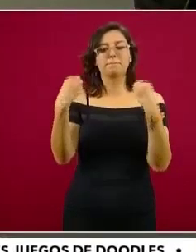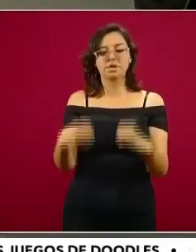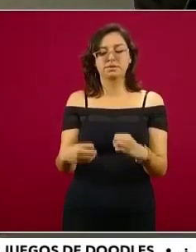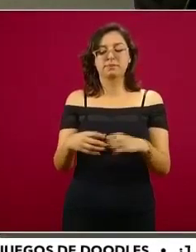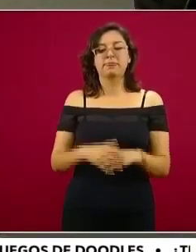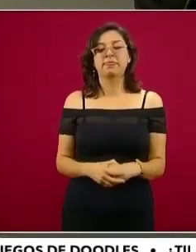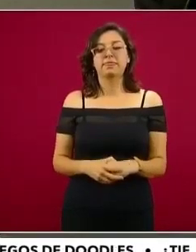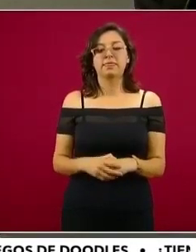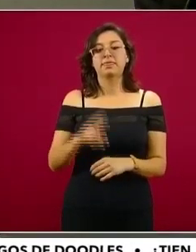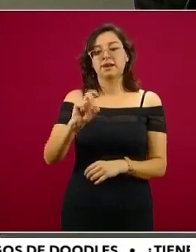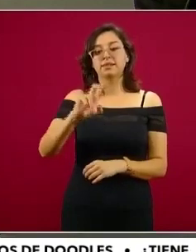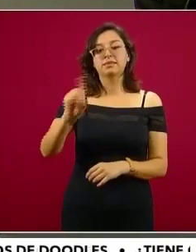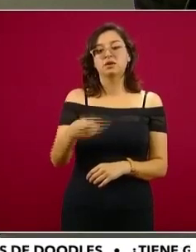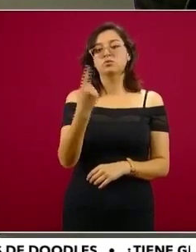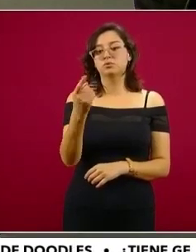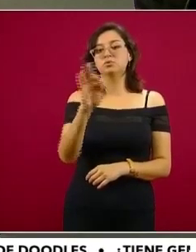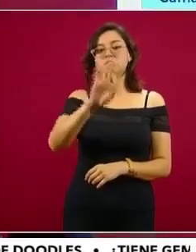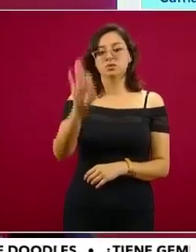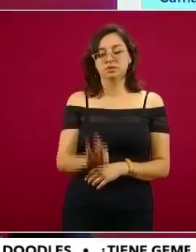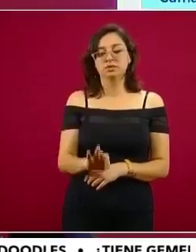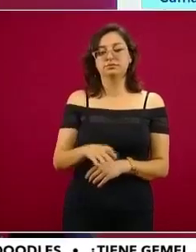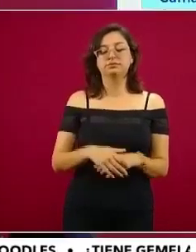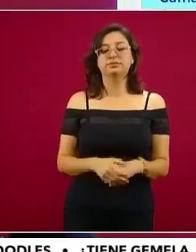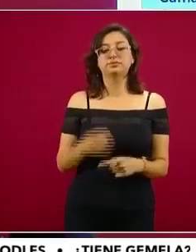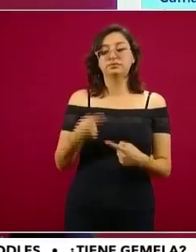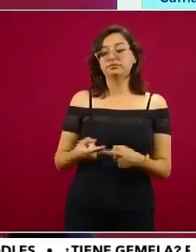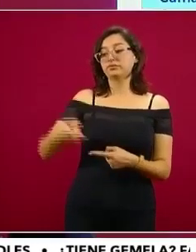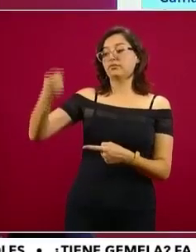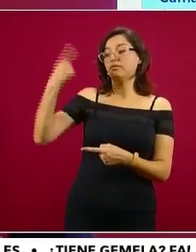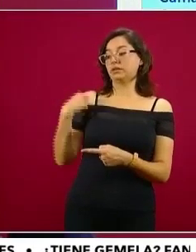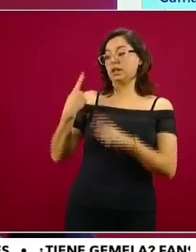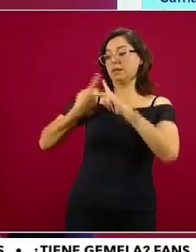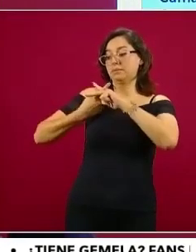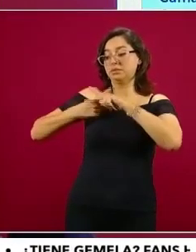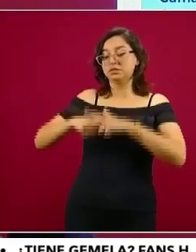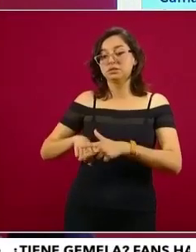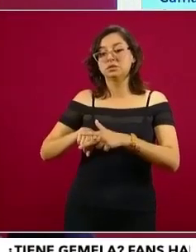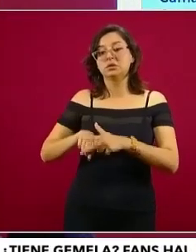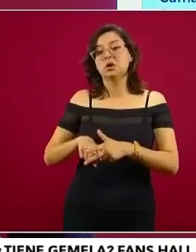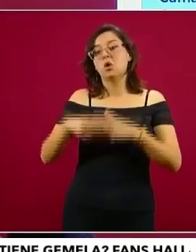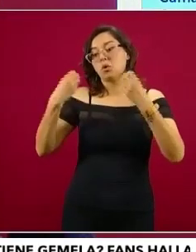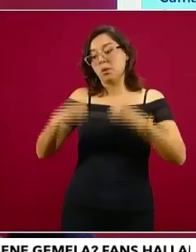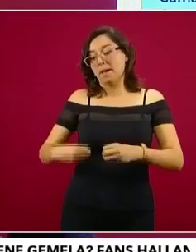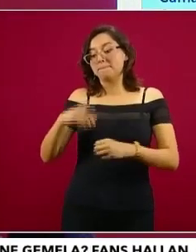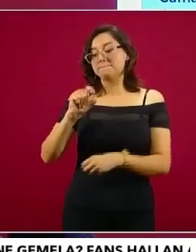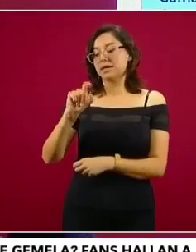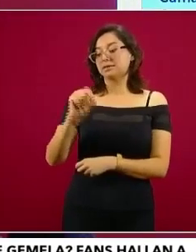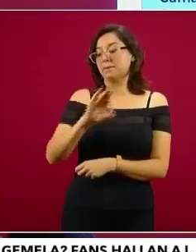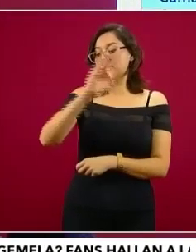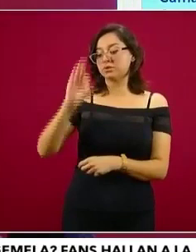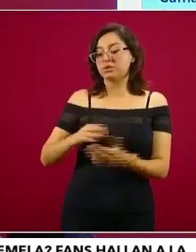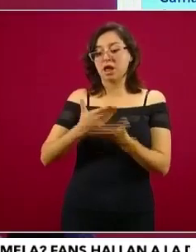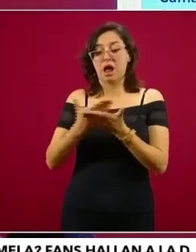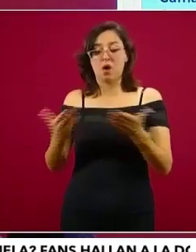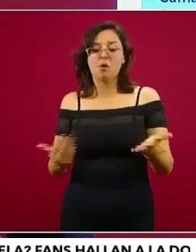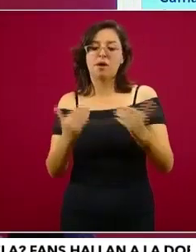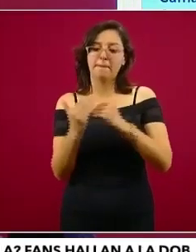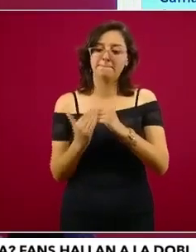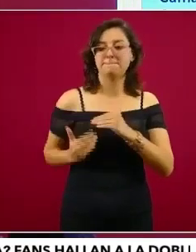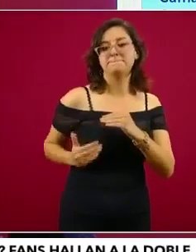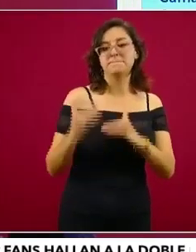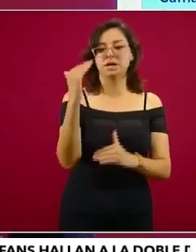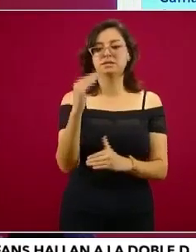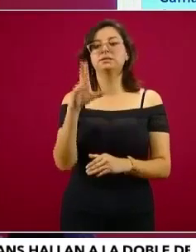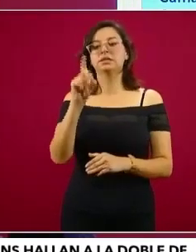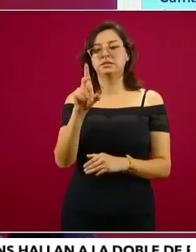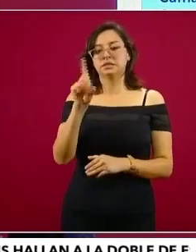del 31%. Si recuerdan, cuando iniciamos con este reporte, iniciamos con una ocupación del 20%, ahorita estamos ya en una ocupación